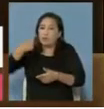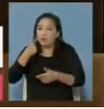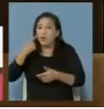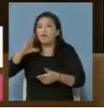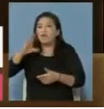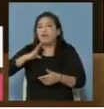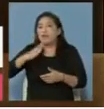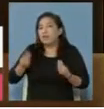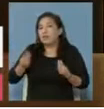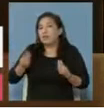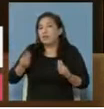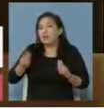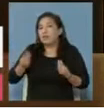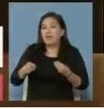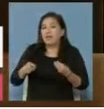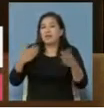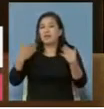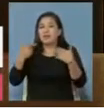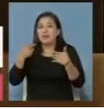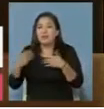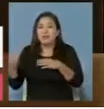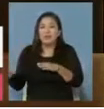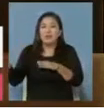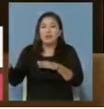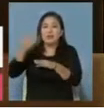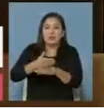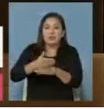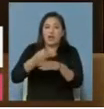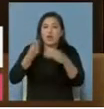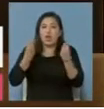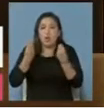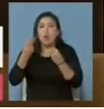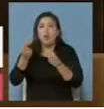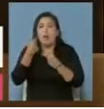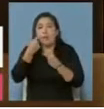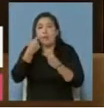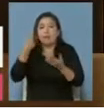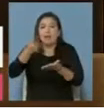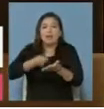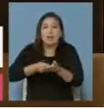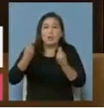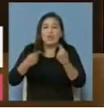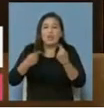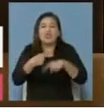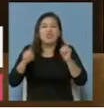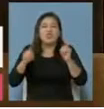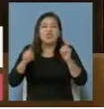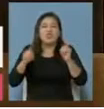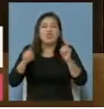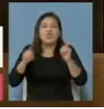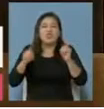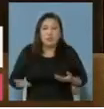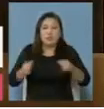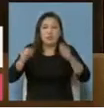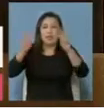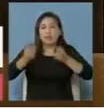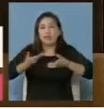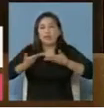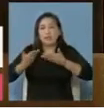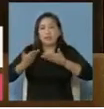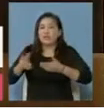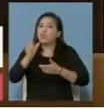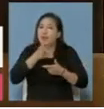falta de posibilidades de ingresos adecuados los costos y eso no son otras cosas que el tema de servicios